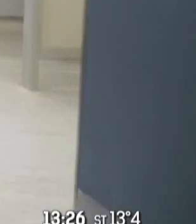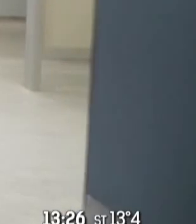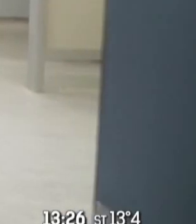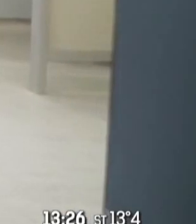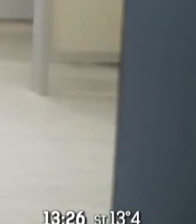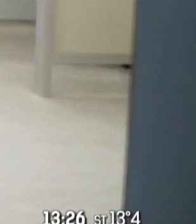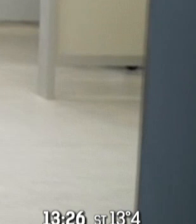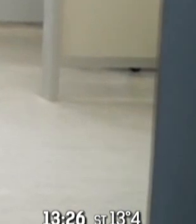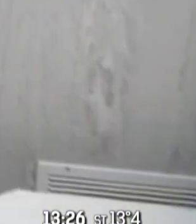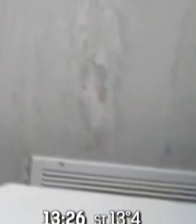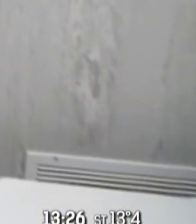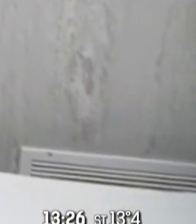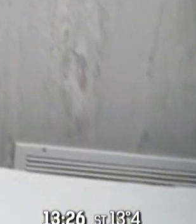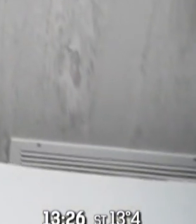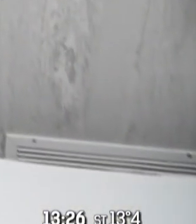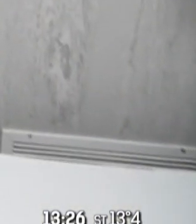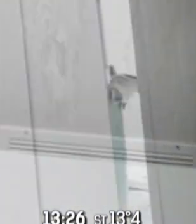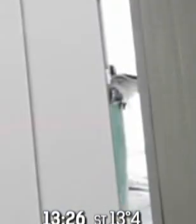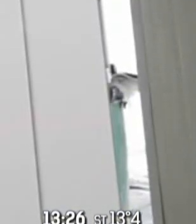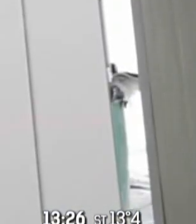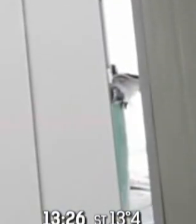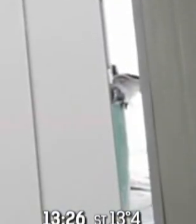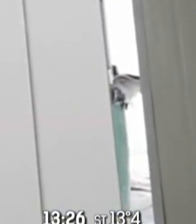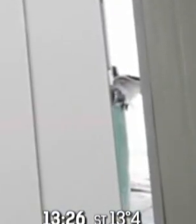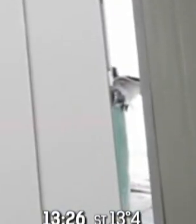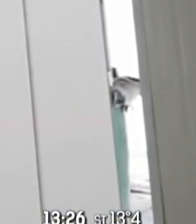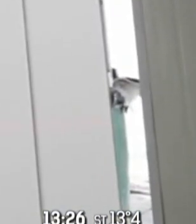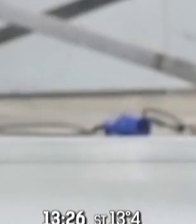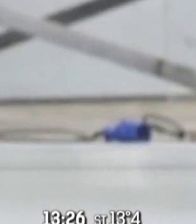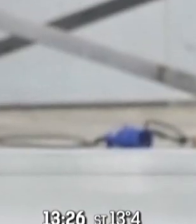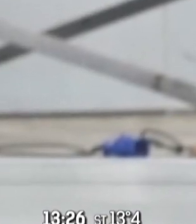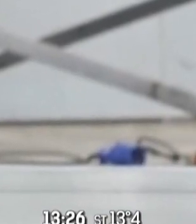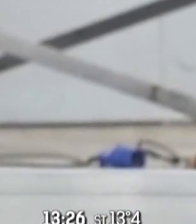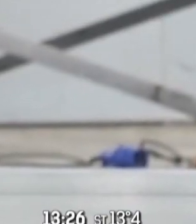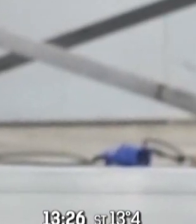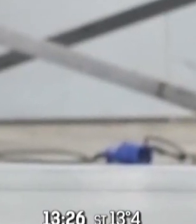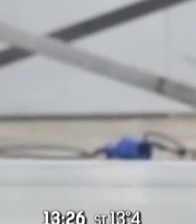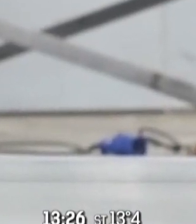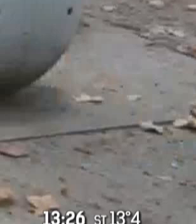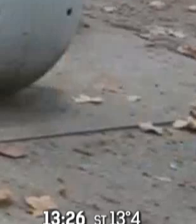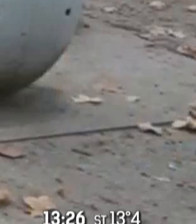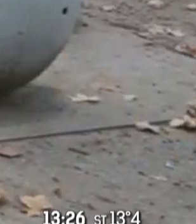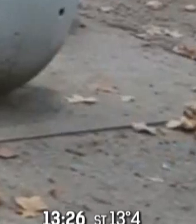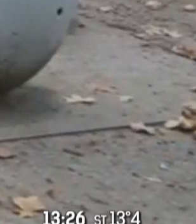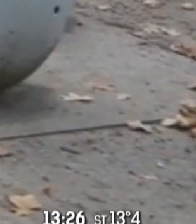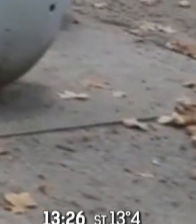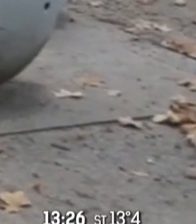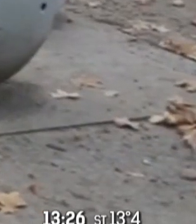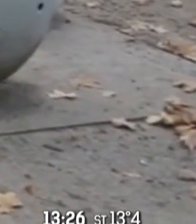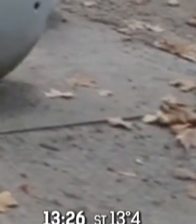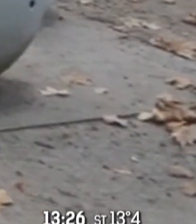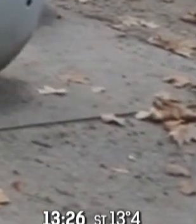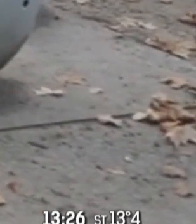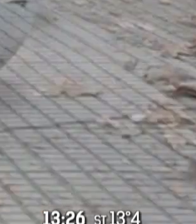salud de todos, fortaleciendo el sistema sanitario y mitigando el impacto de la pandemia en nuestra economía. El aislamiento